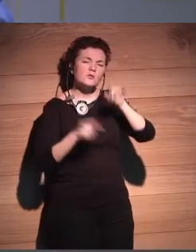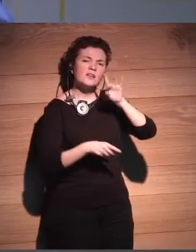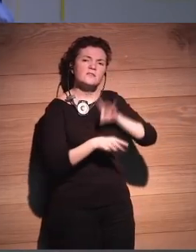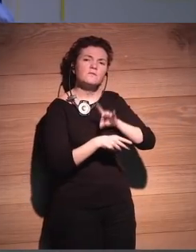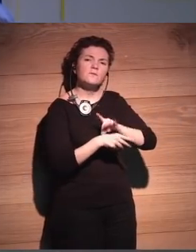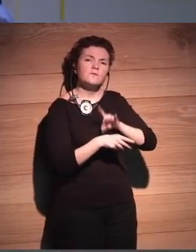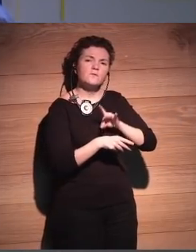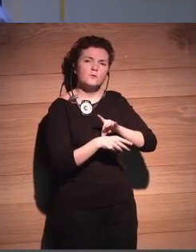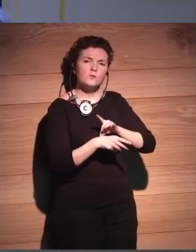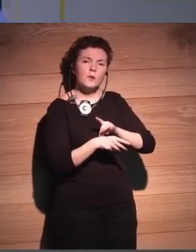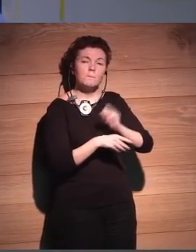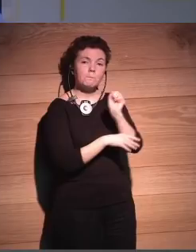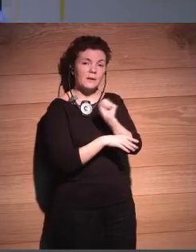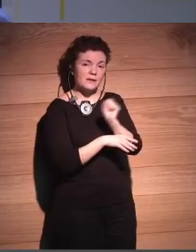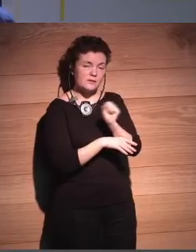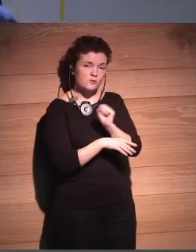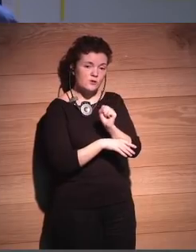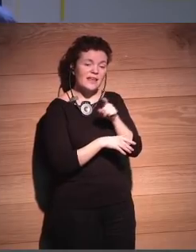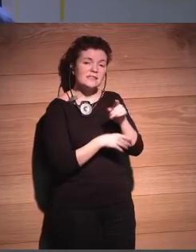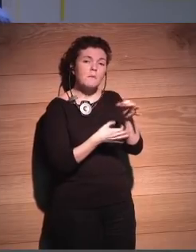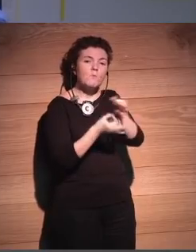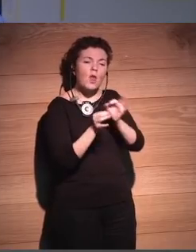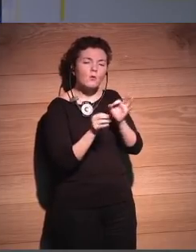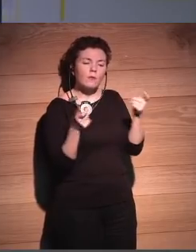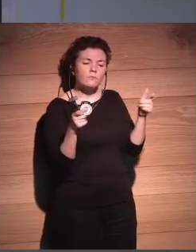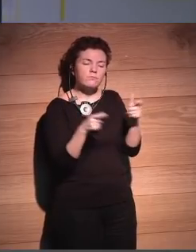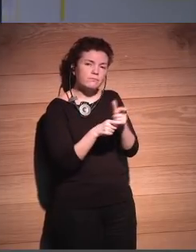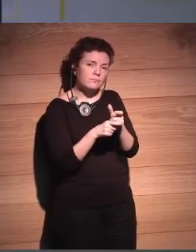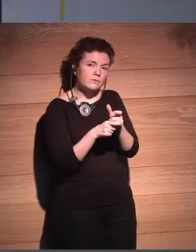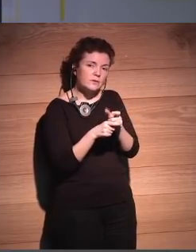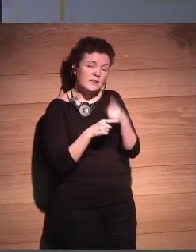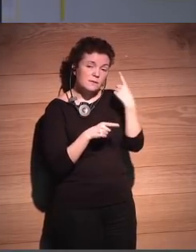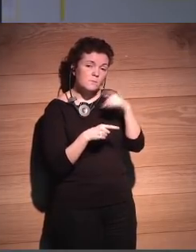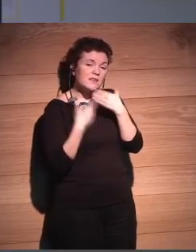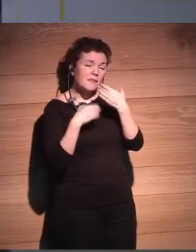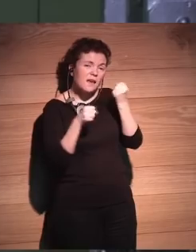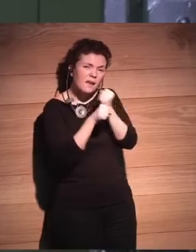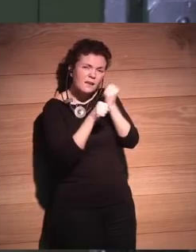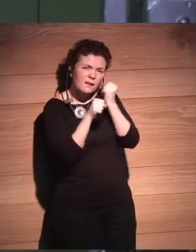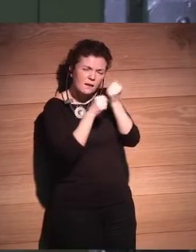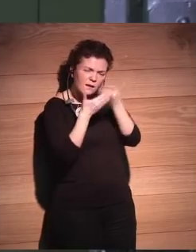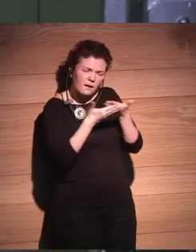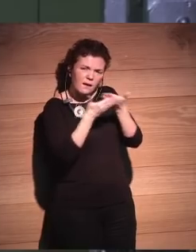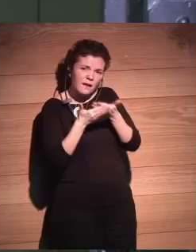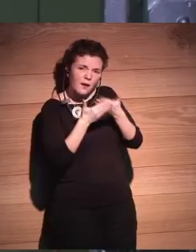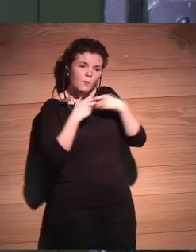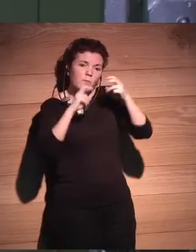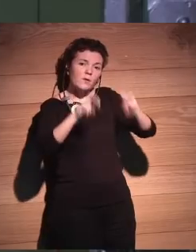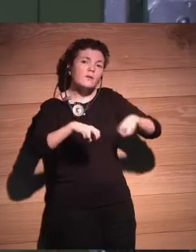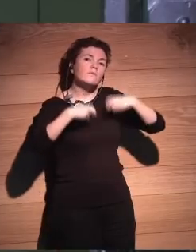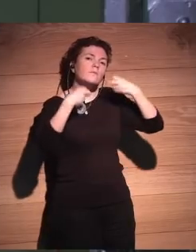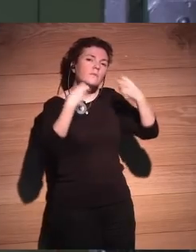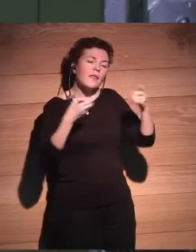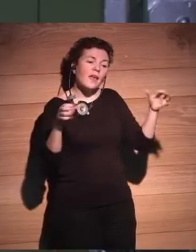con enfermedad de Parkinson esta molécula se ha reducido y sabemos a raíz de muchos trabajos, de muchos modelos, que podemos revertir